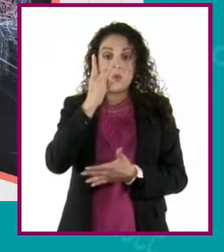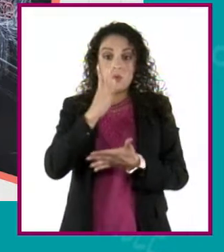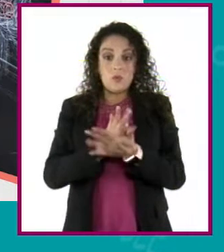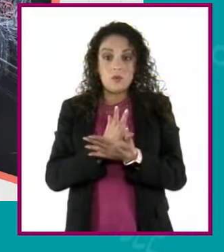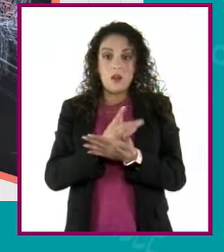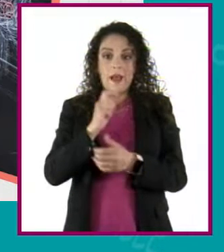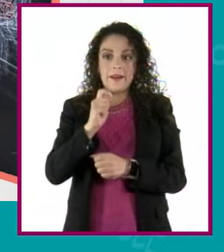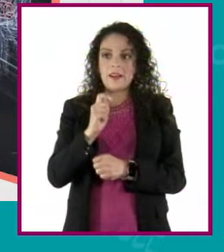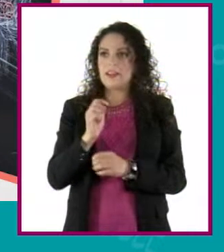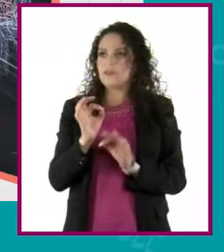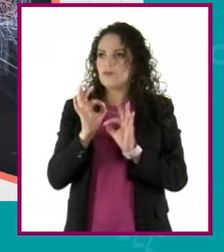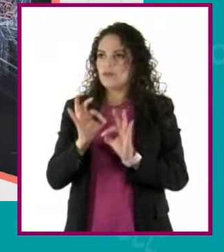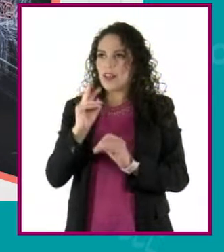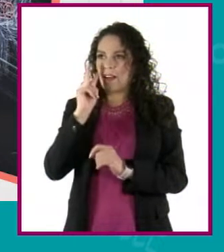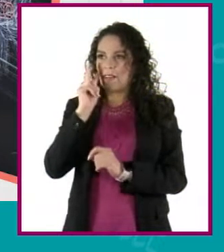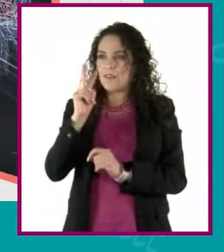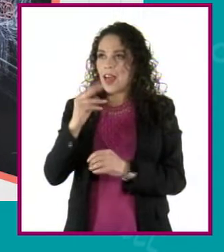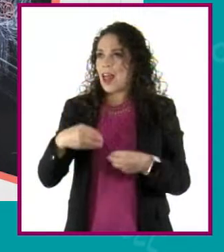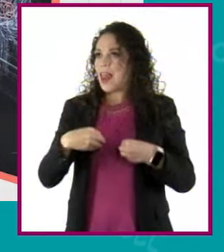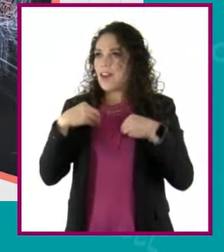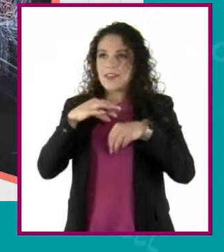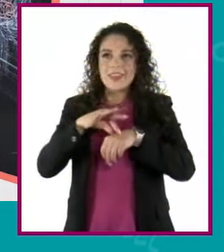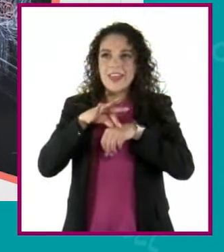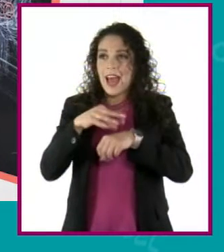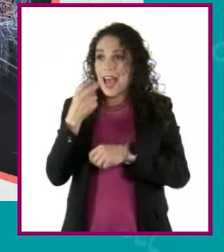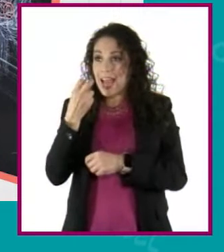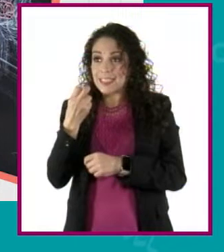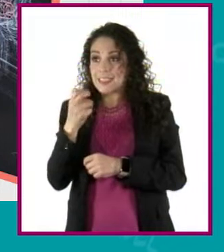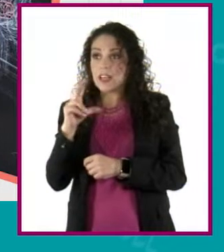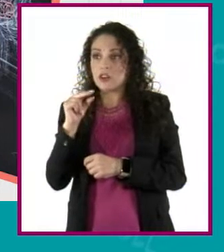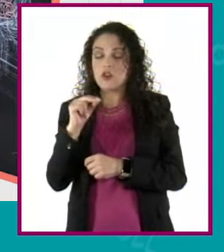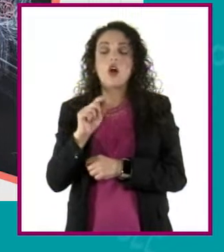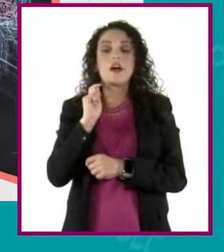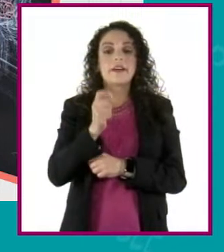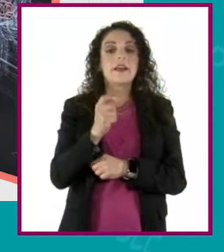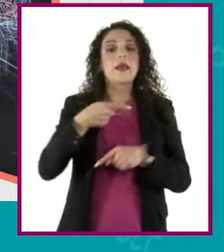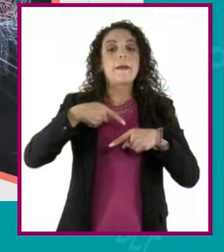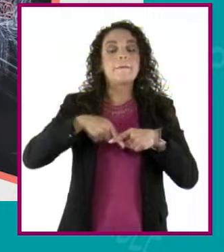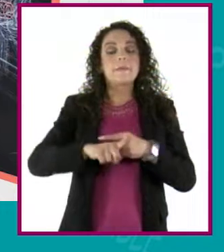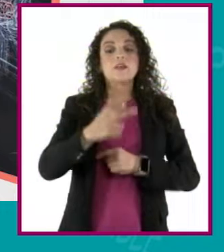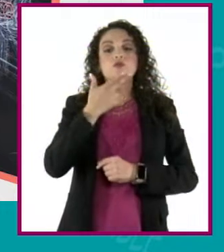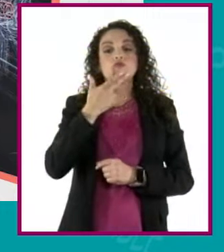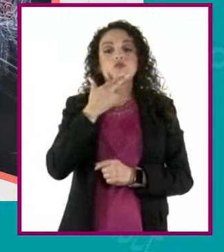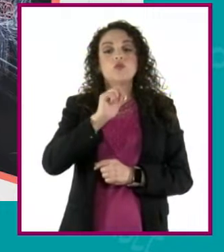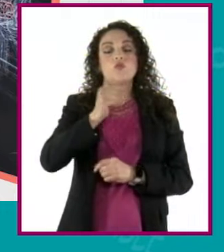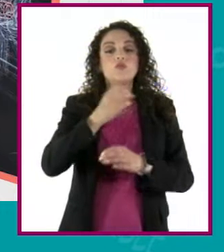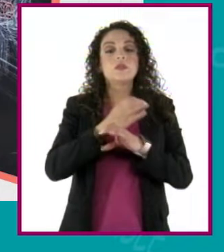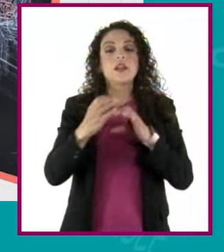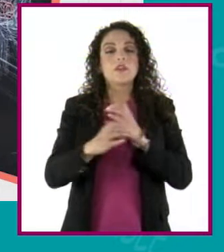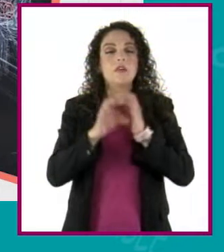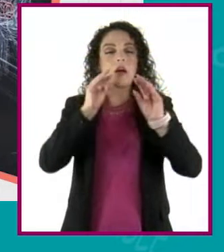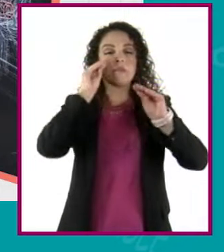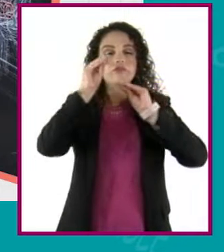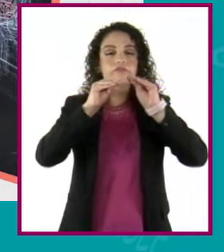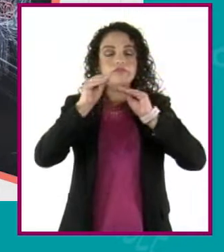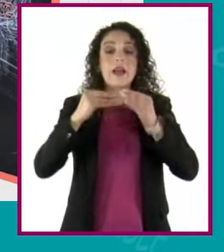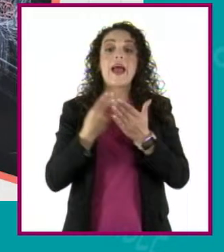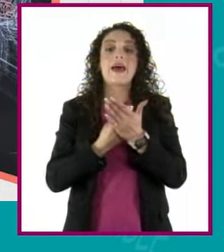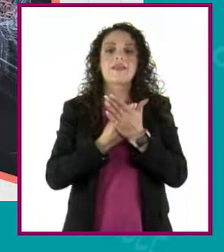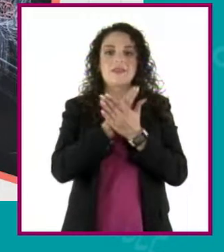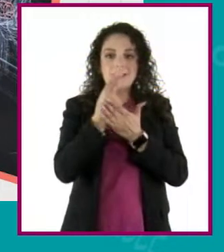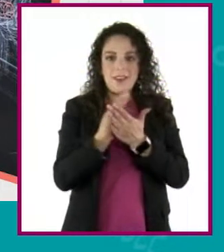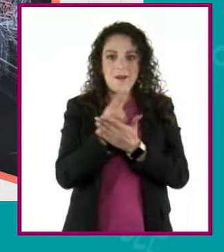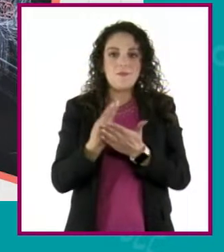la realidad o esta interpretación de la realidad, sino que además empieza a utilizar elementos del dibujo